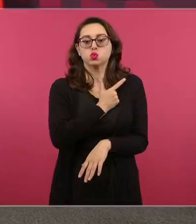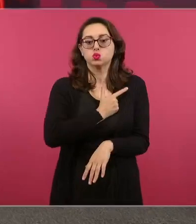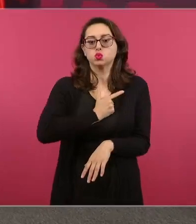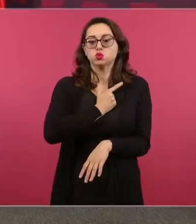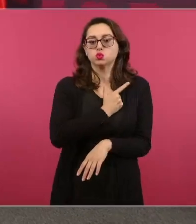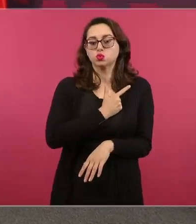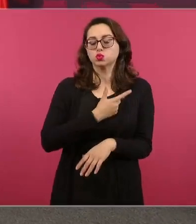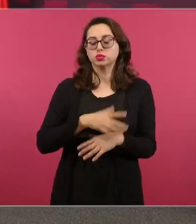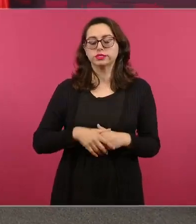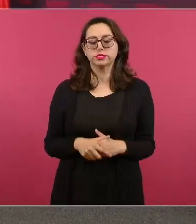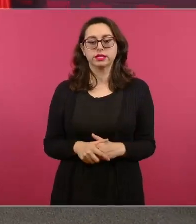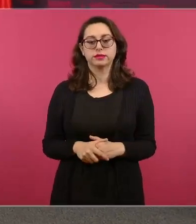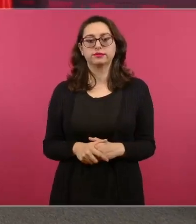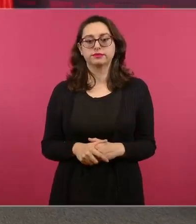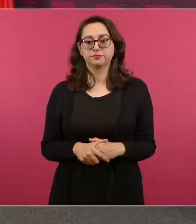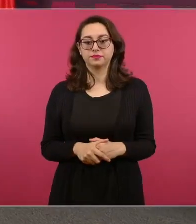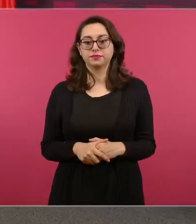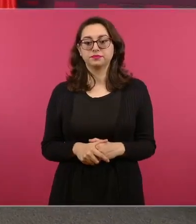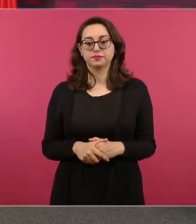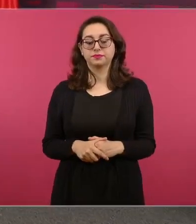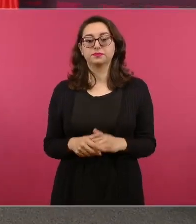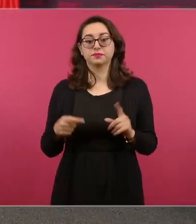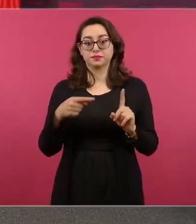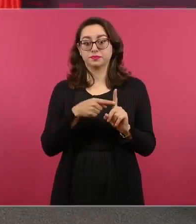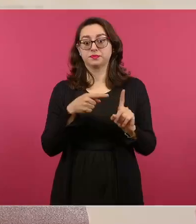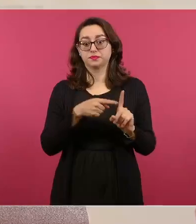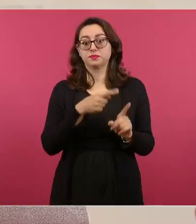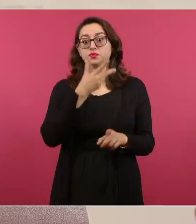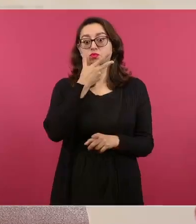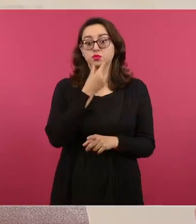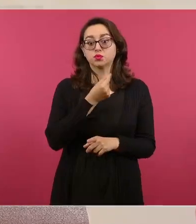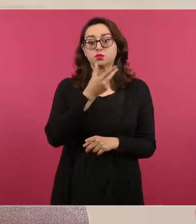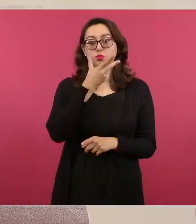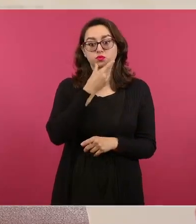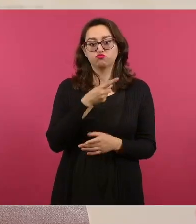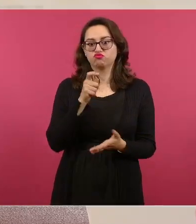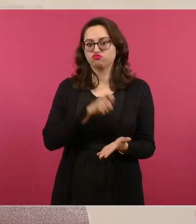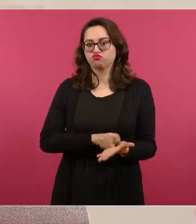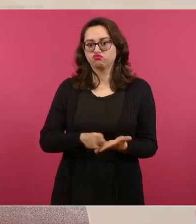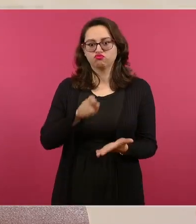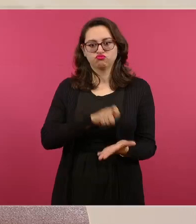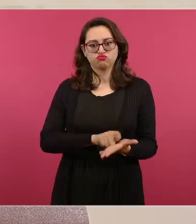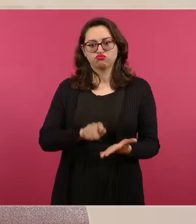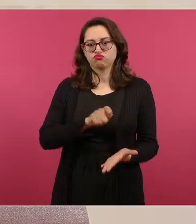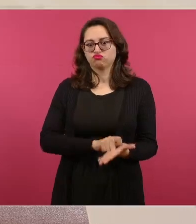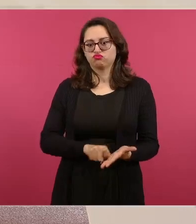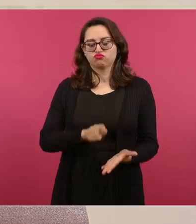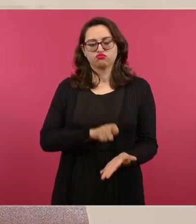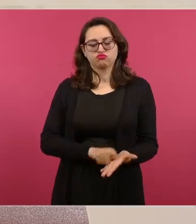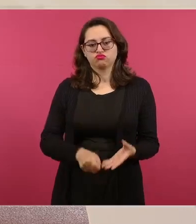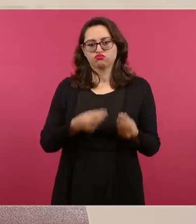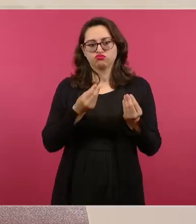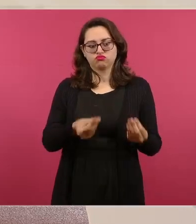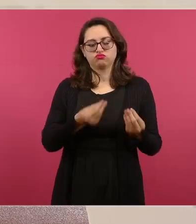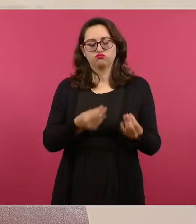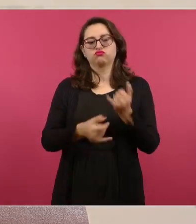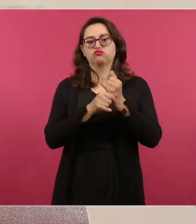que explota bastante, ¿no?, el conservadurismo y la falta de información